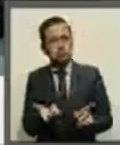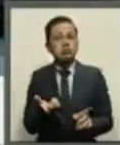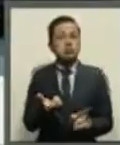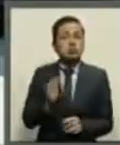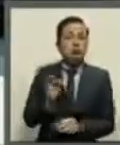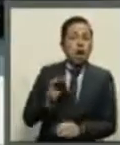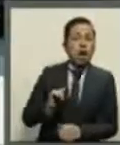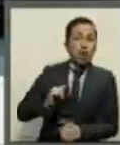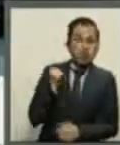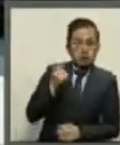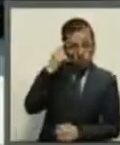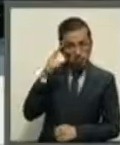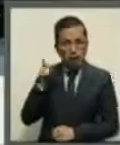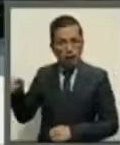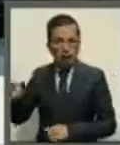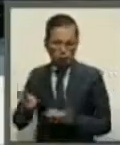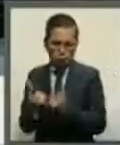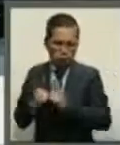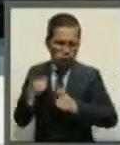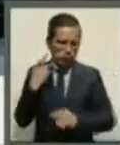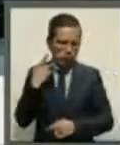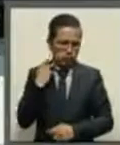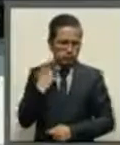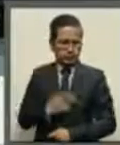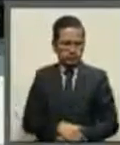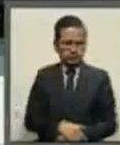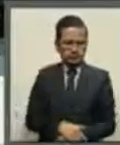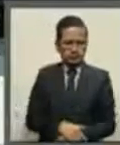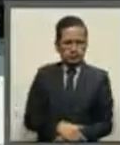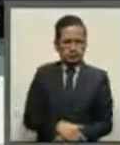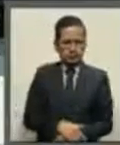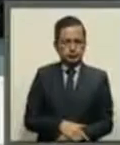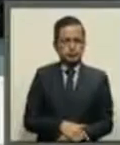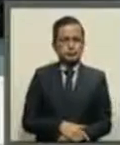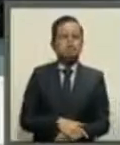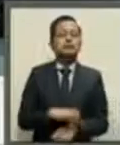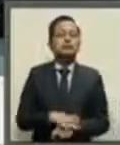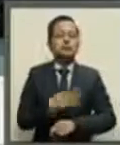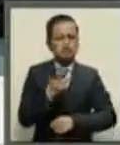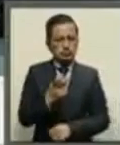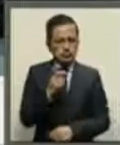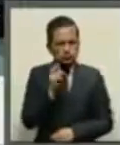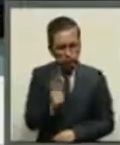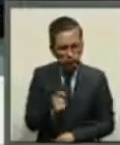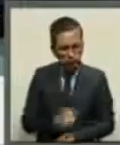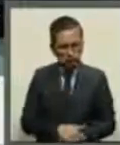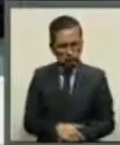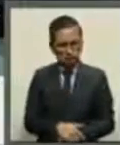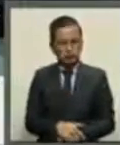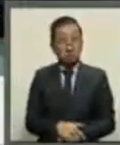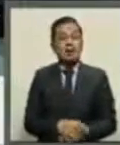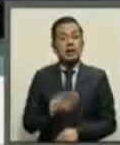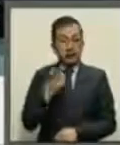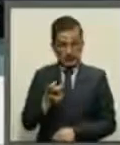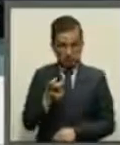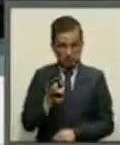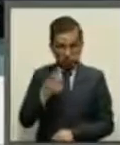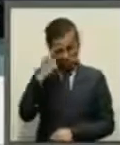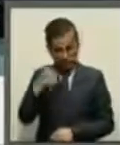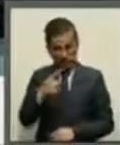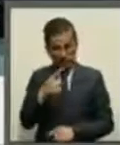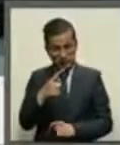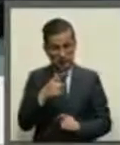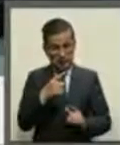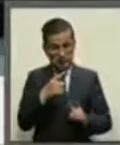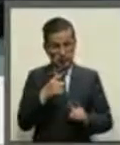un interés político. Es por ello que resulta totalmente contradictoria a la esencia y a la